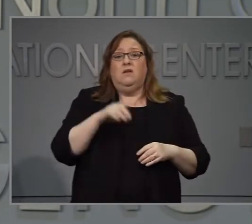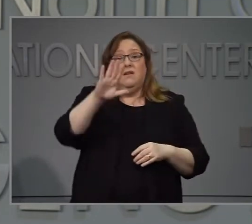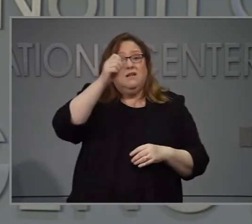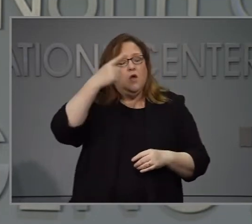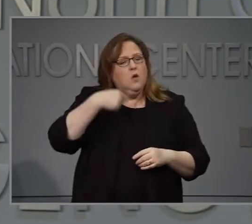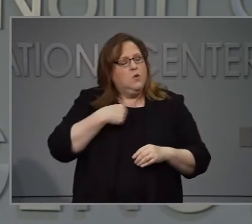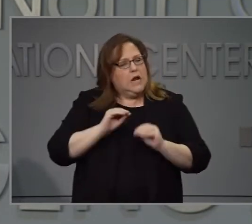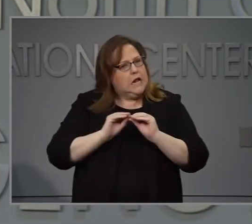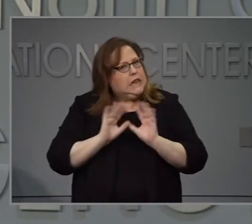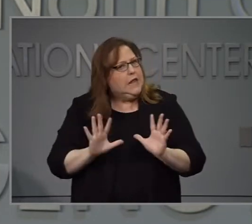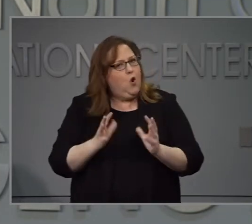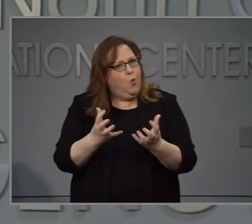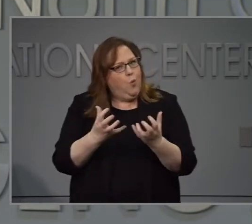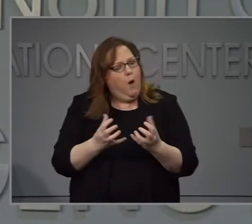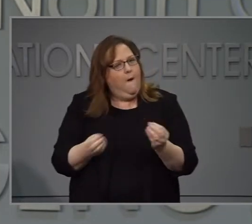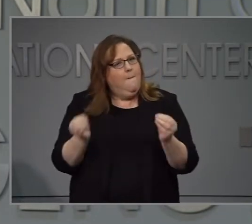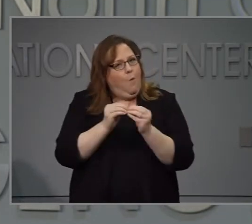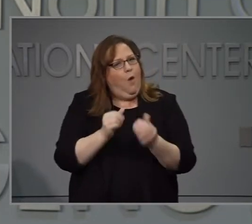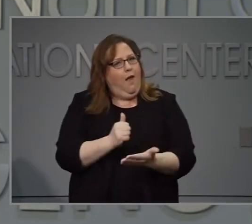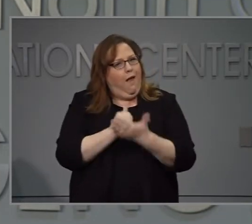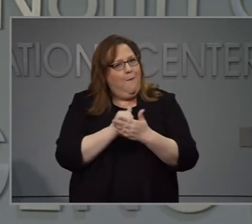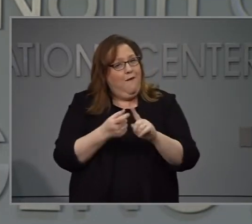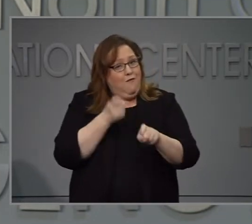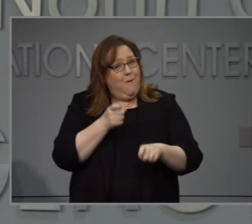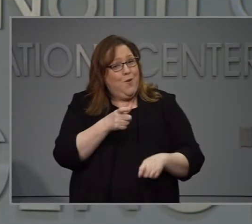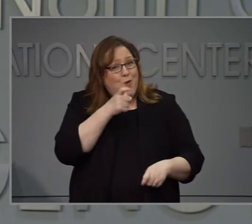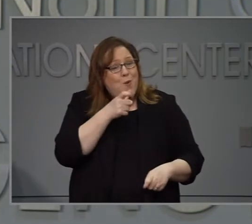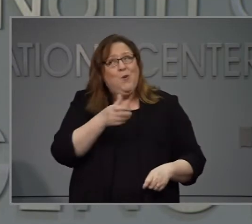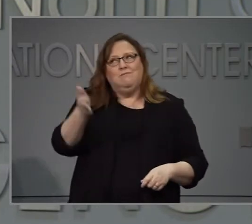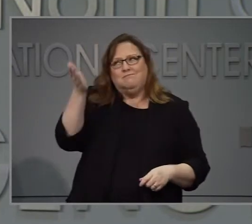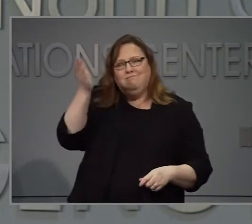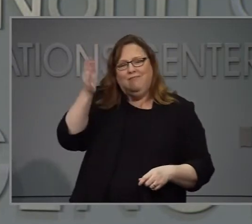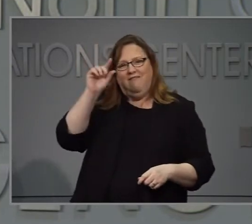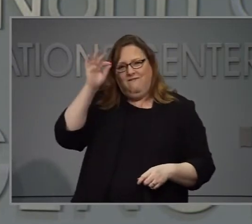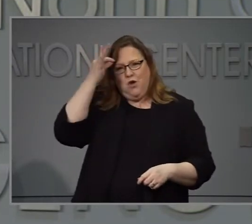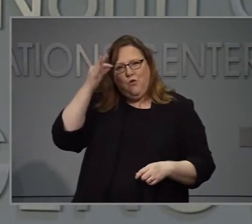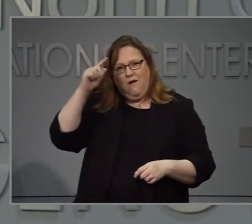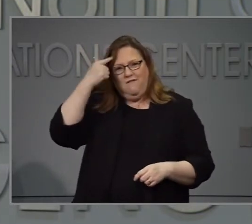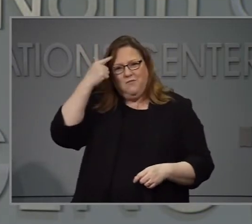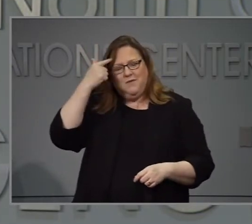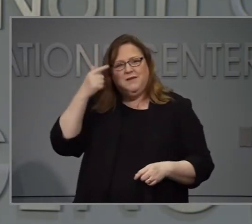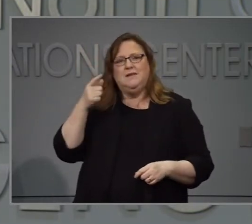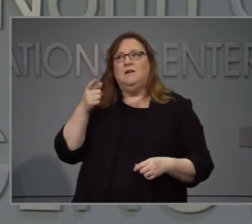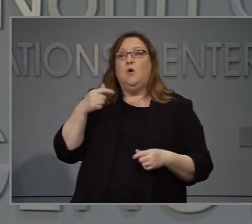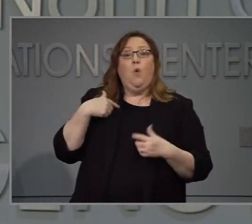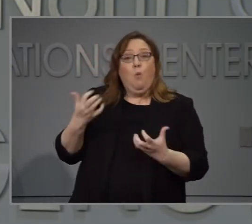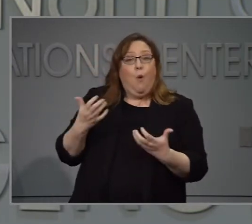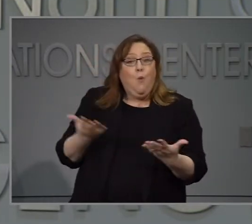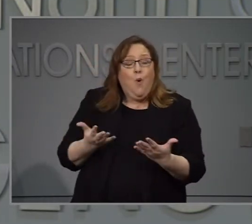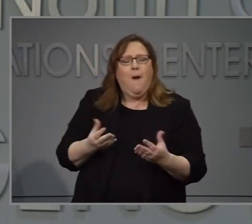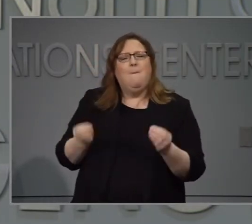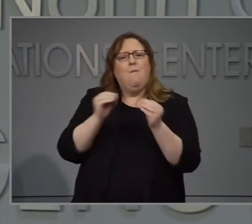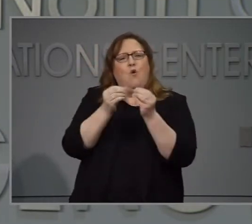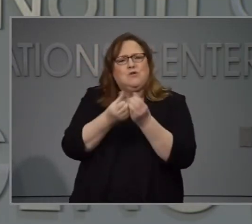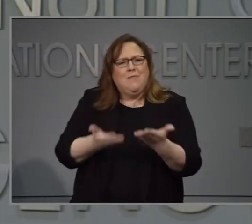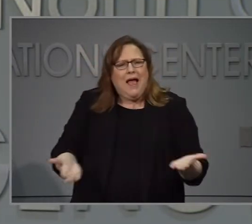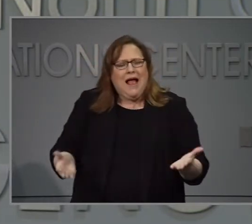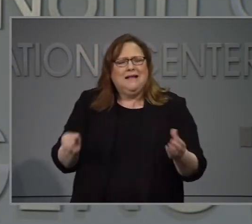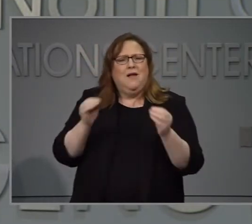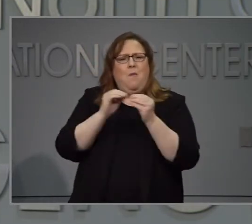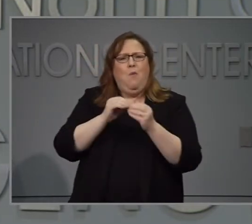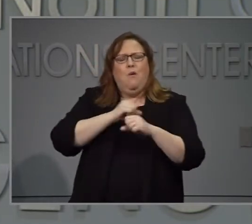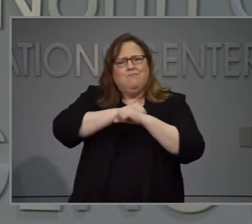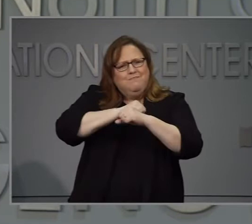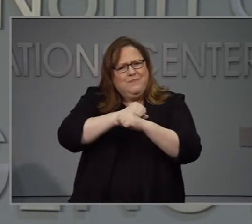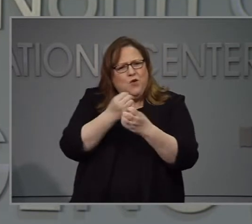que el gobierno federal nos ayude más y la mejor ayuda que nos pueden dar ahora es más suministros para poder para